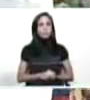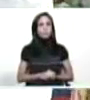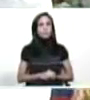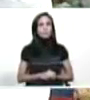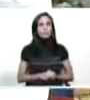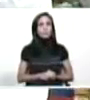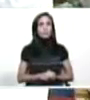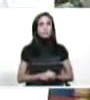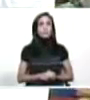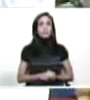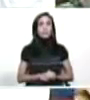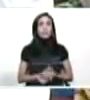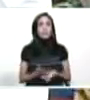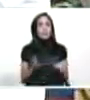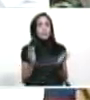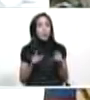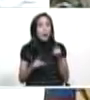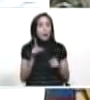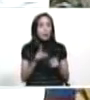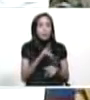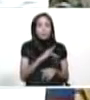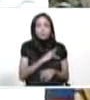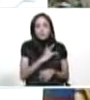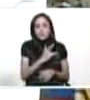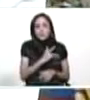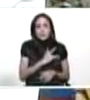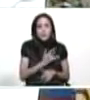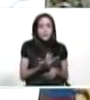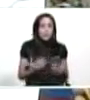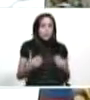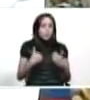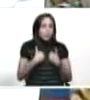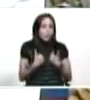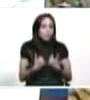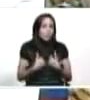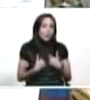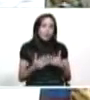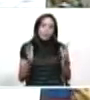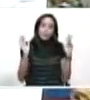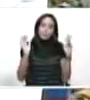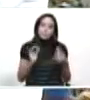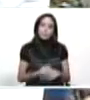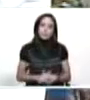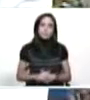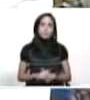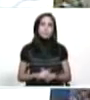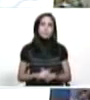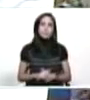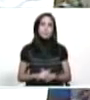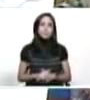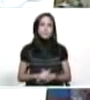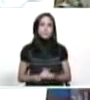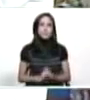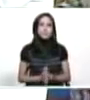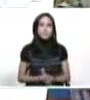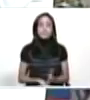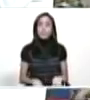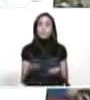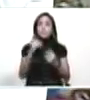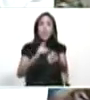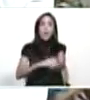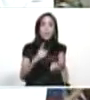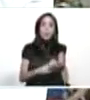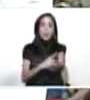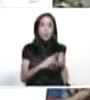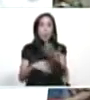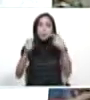que se arrepientan por mil años. Adán Coromoto Chávez Frías, camarada, constituyente de la